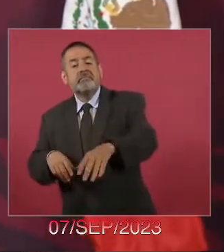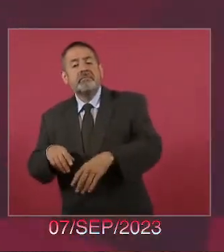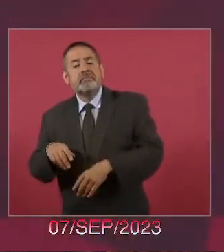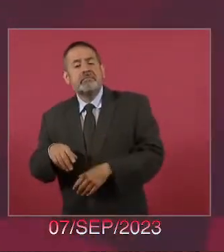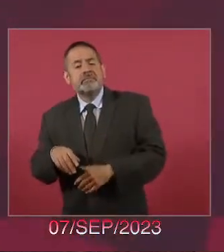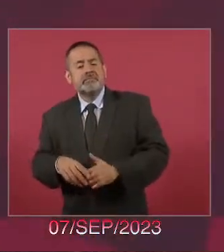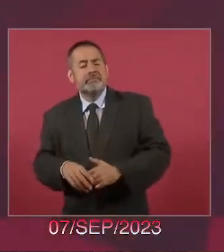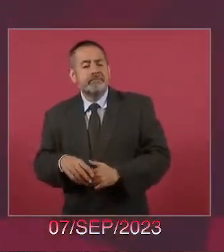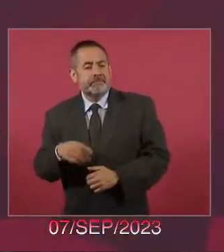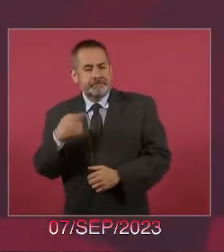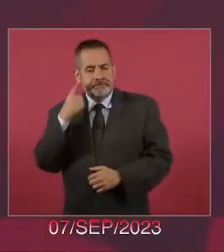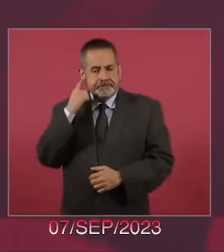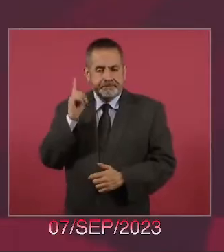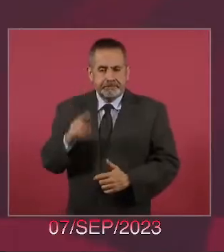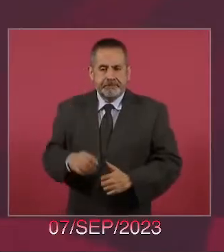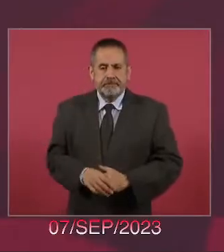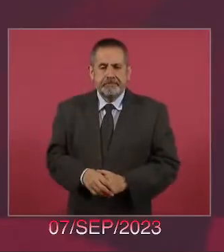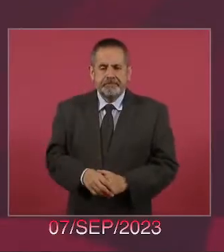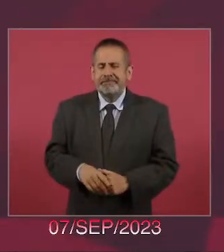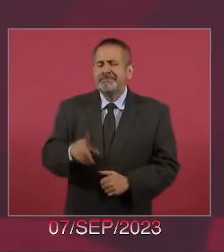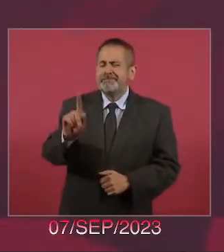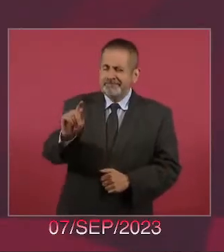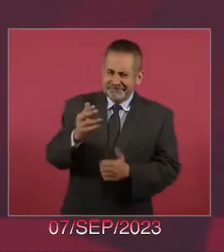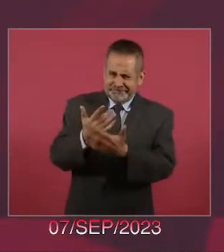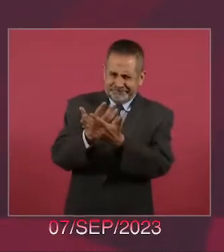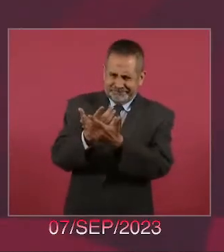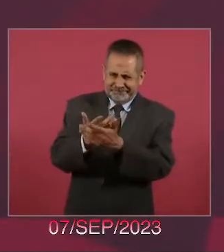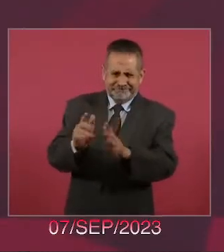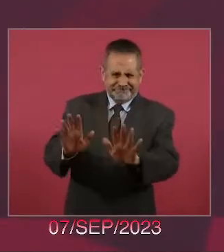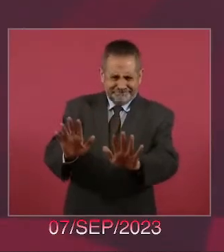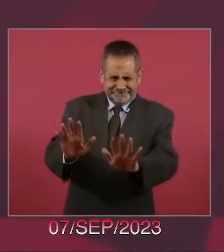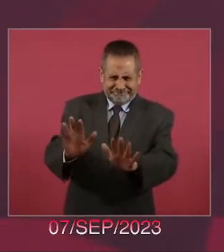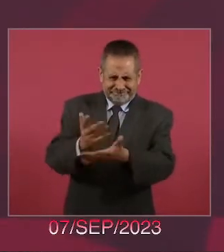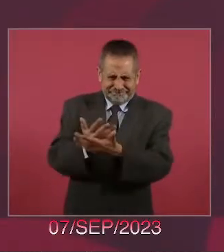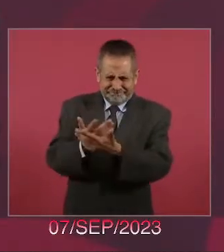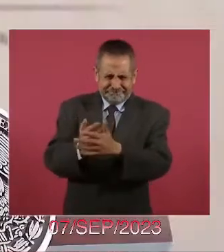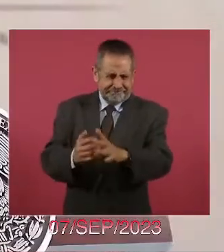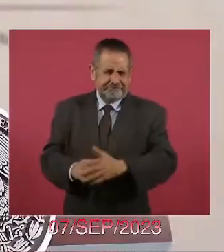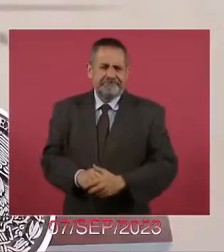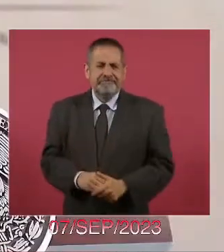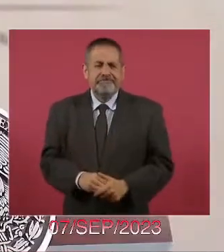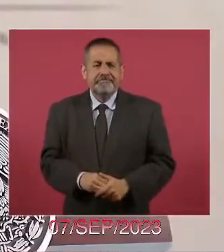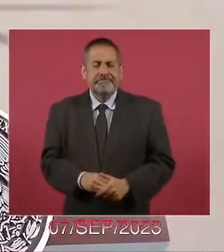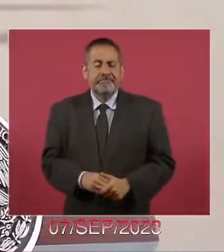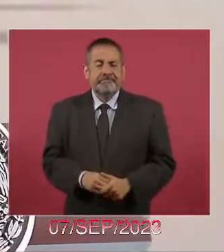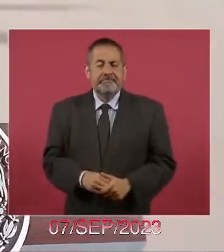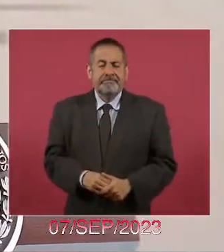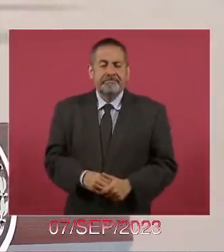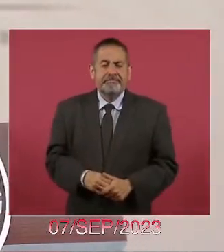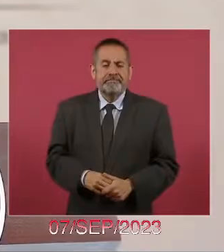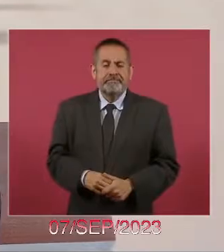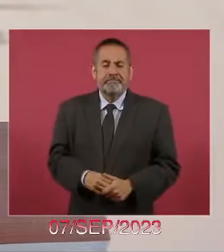sirenas? Vamos a esperarnos, pero no